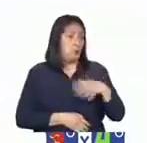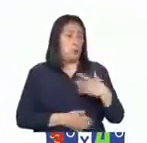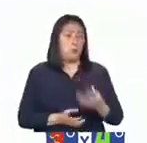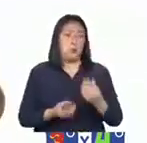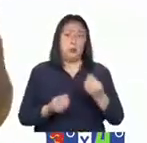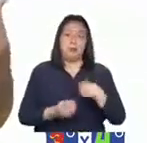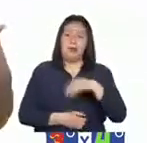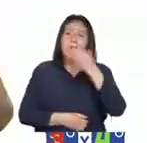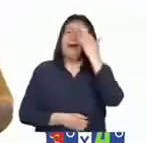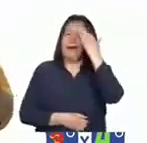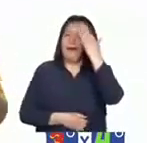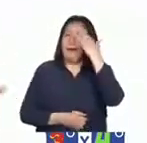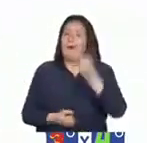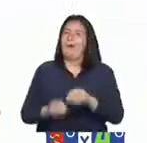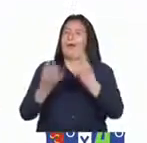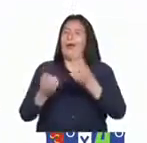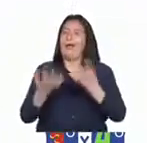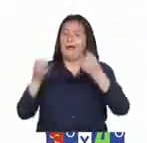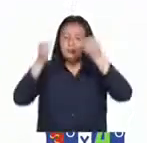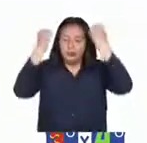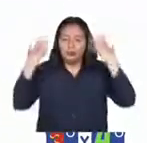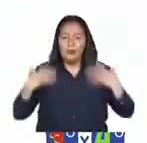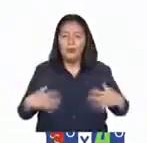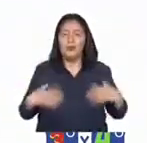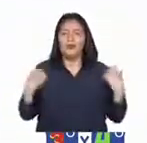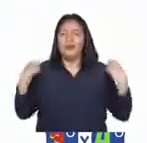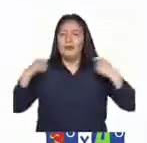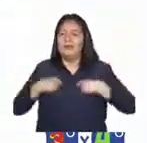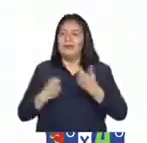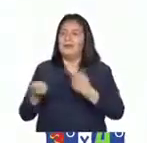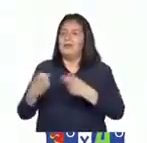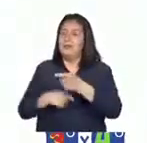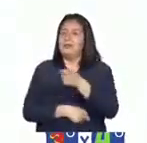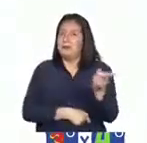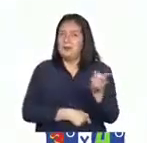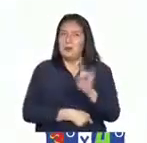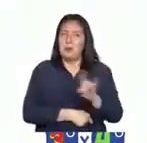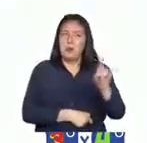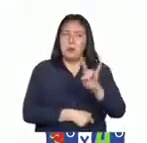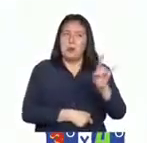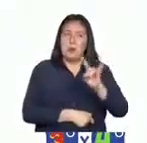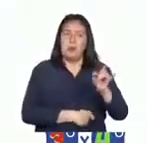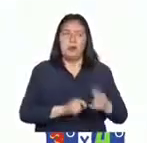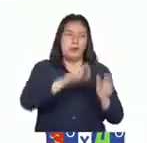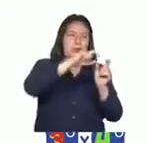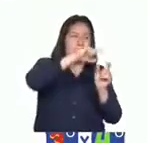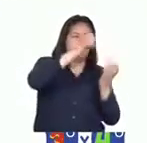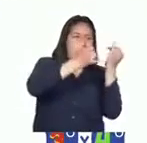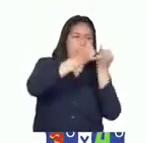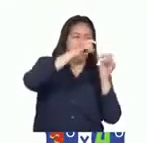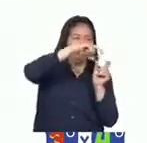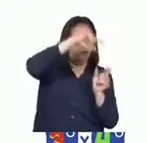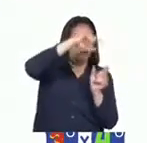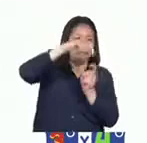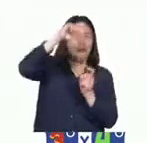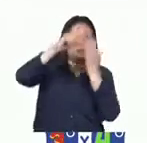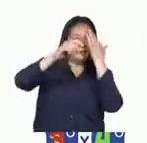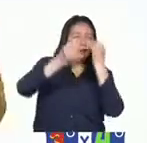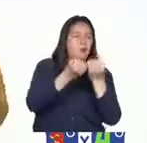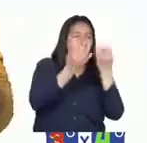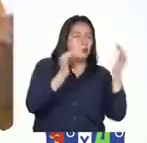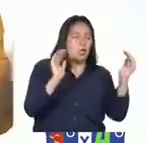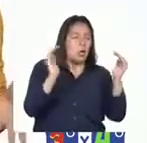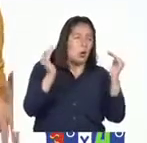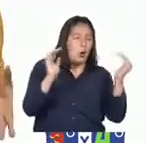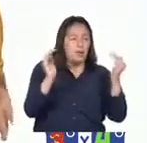Sisa averiguaron la cantidad de ponchos y mantas que vendieron. Ellas utilizaron un esquema para representar las cantidades y